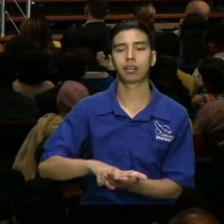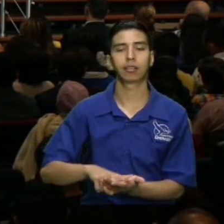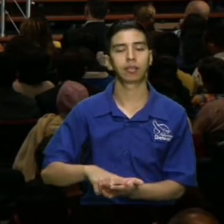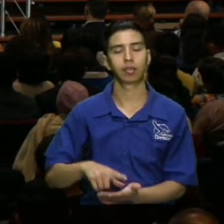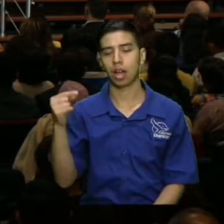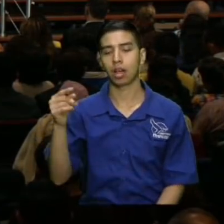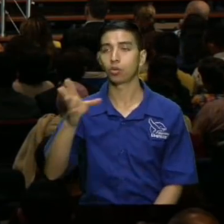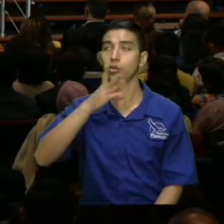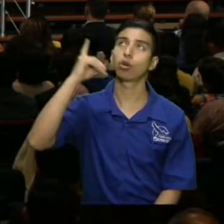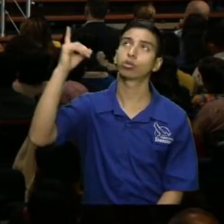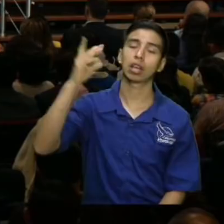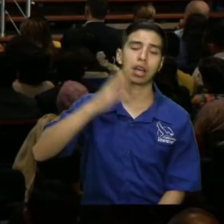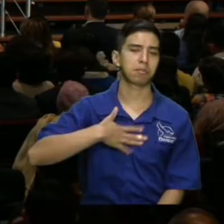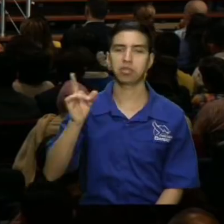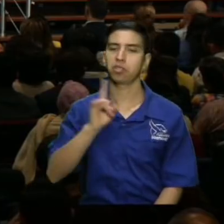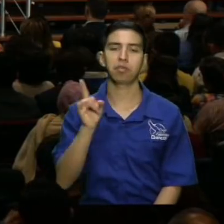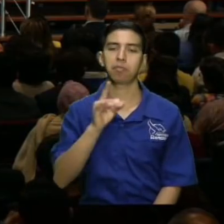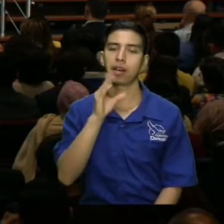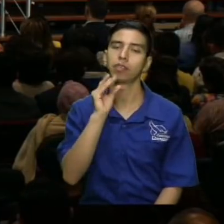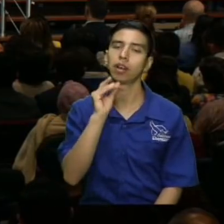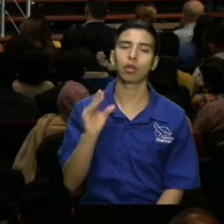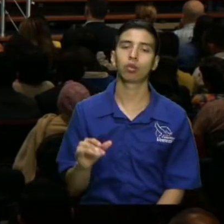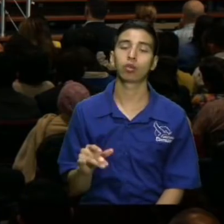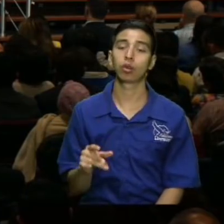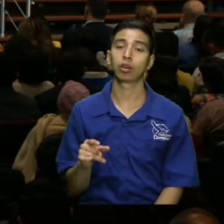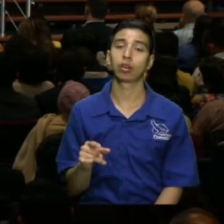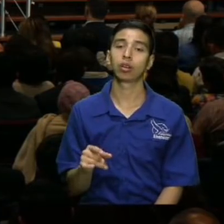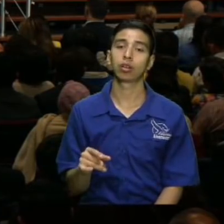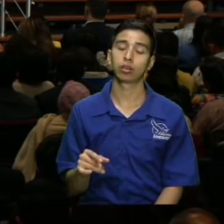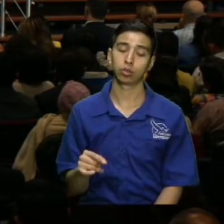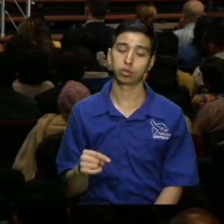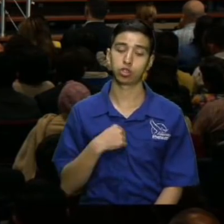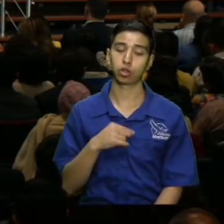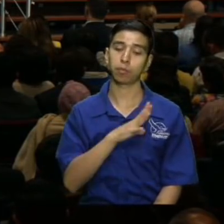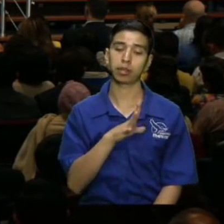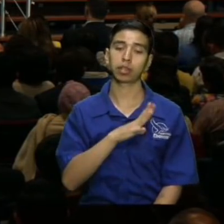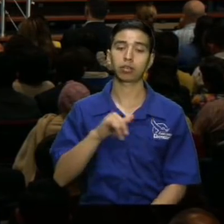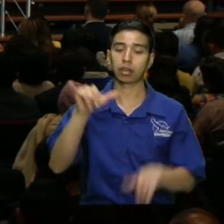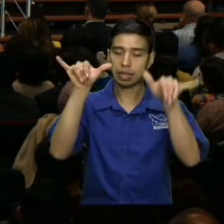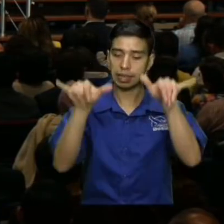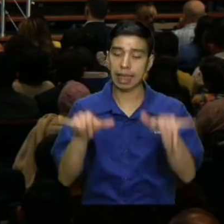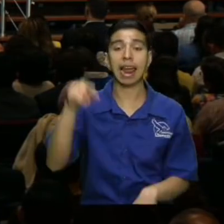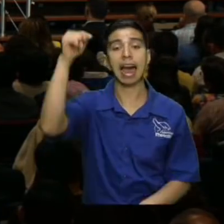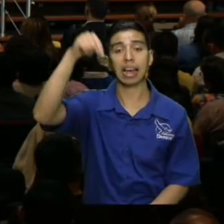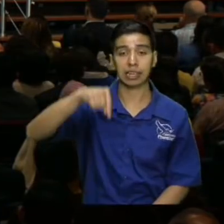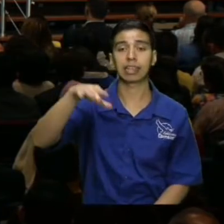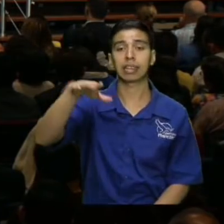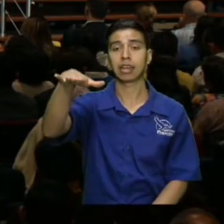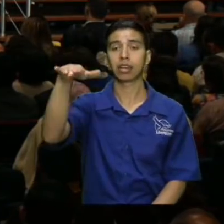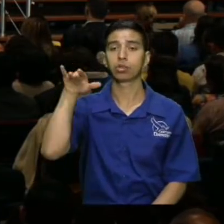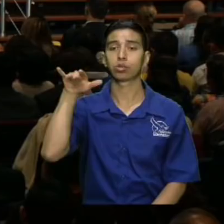construir. No me ha dicho. Si Él me dice amén, y si no, viera que qué rico siento aquí en la zona 5.